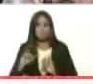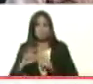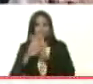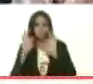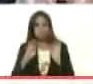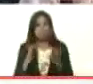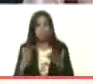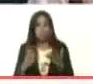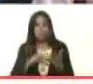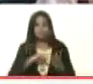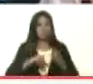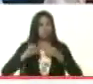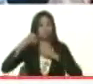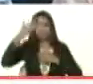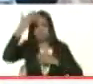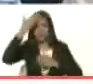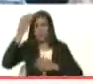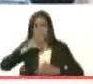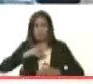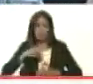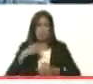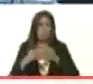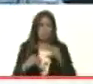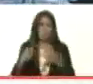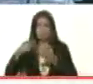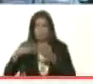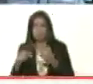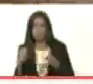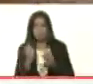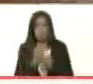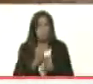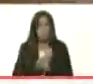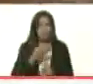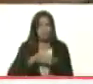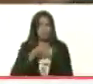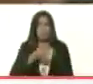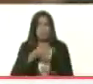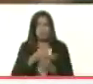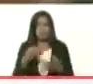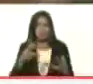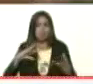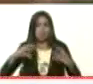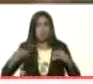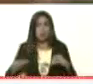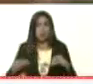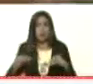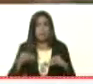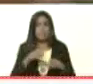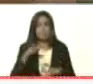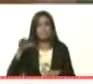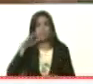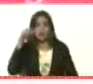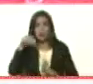para hacer grandes obras sociales, los CLAP, Barrio Adentro, Misión